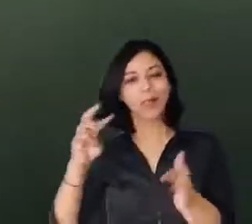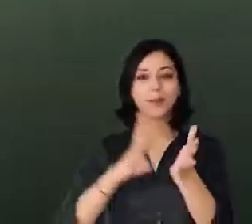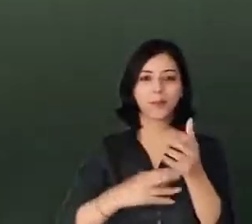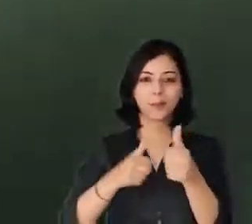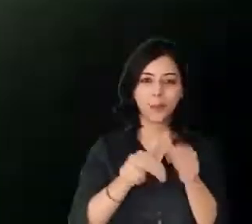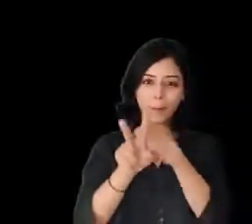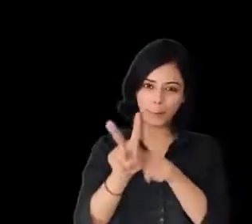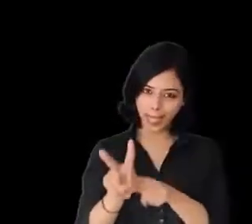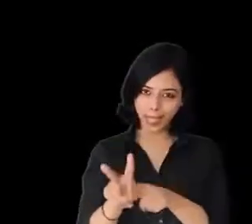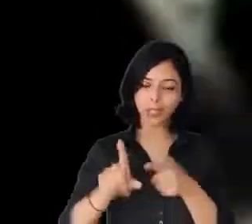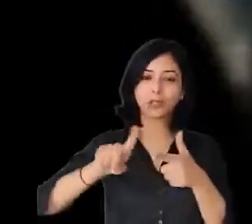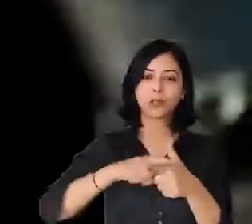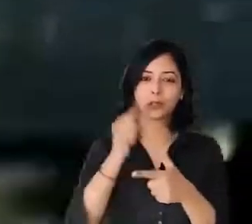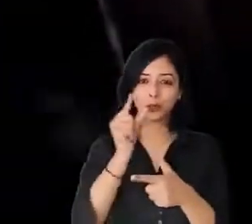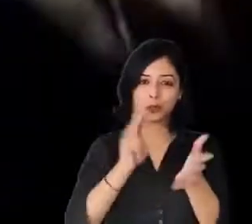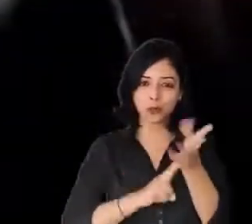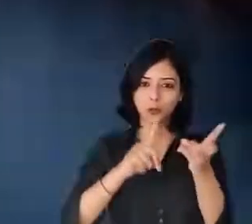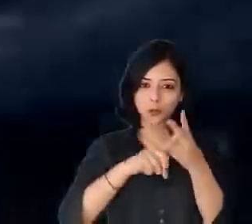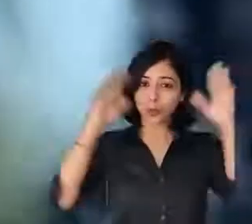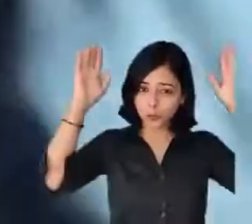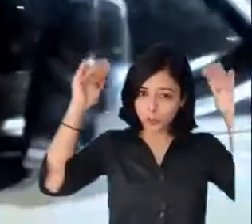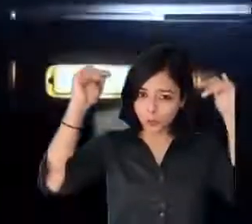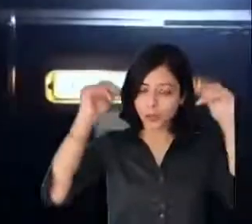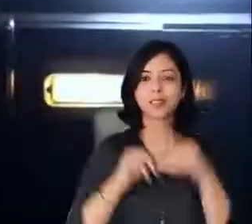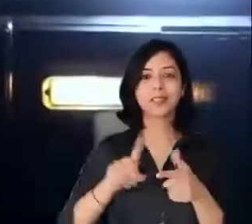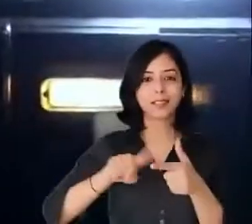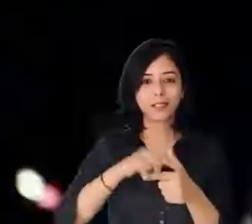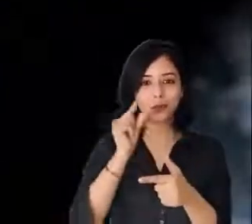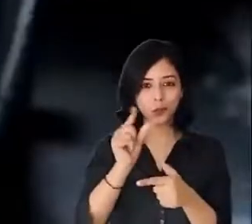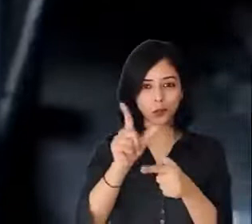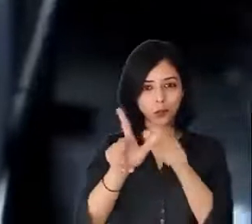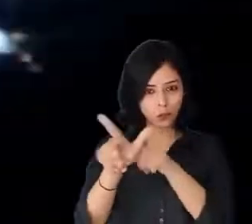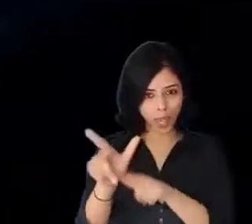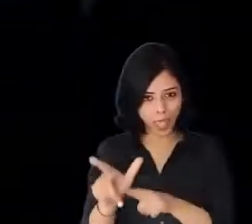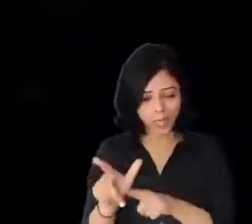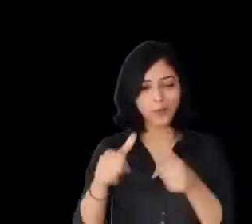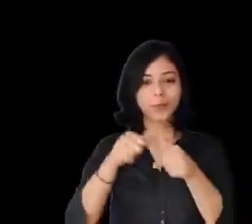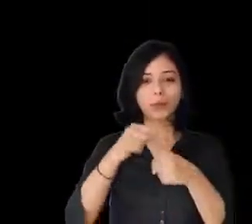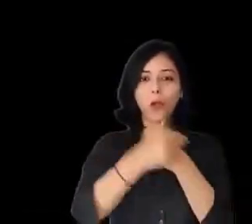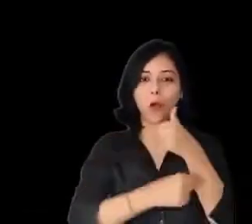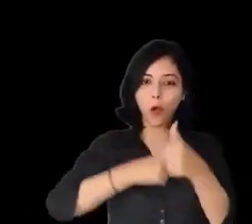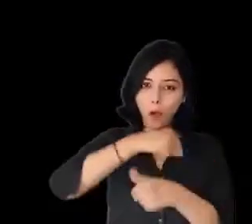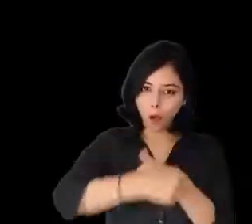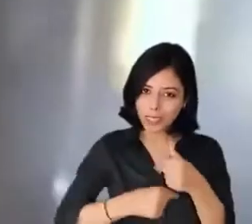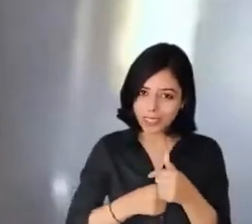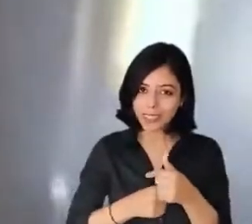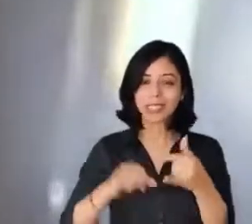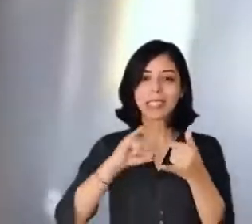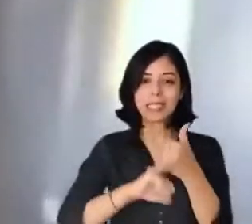La policía de pronto se dio cuenta de que cuando Paxton y su tía pasaron por la casa de los Field para decirles que irían a buscar a la